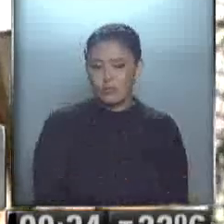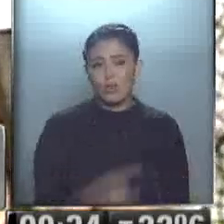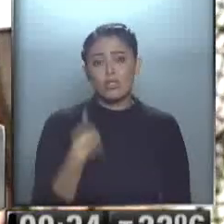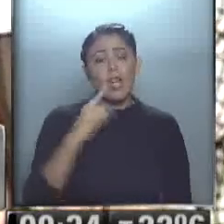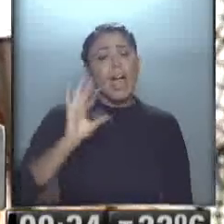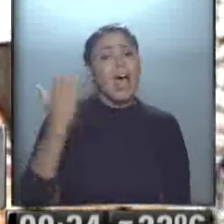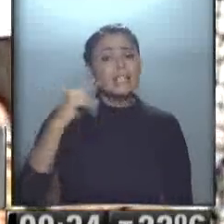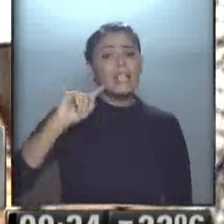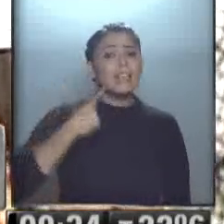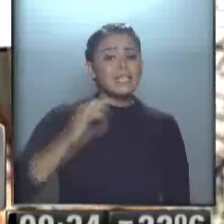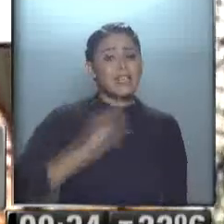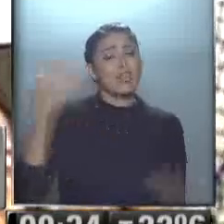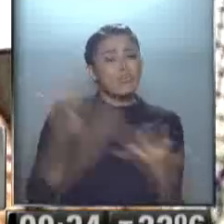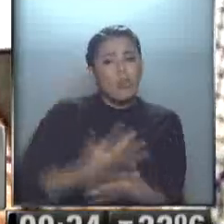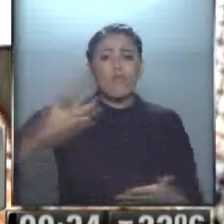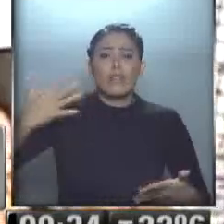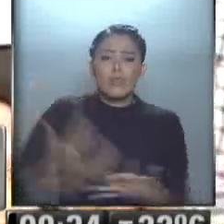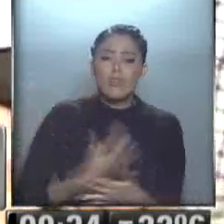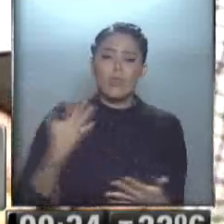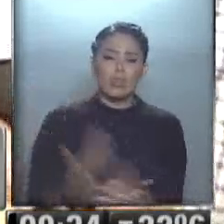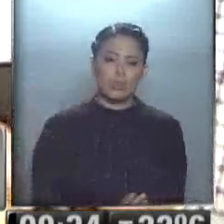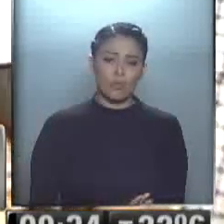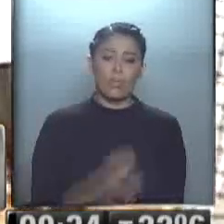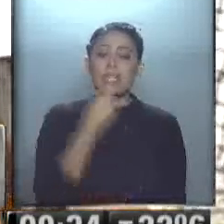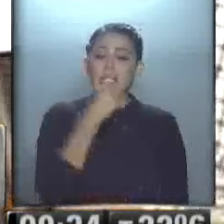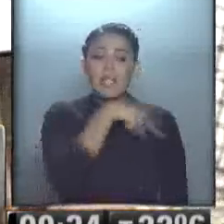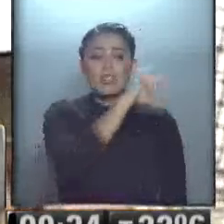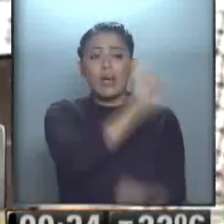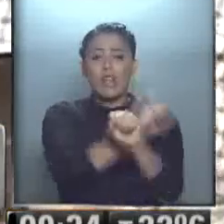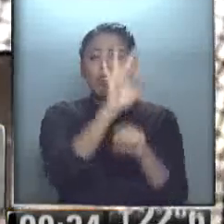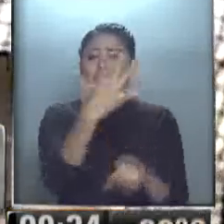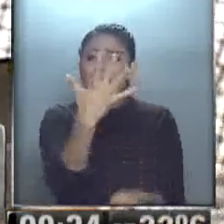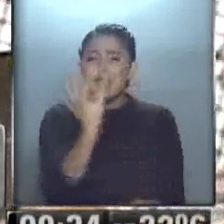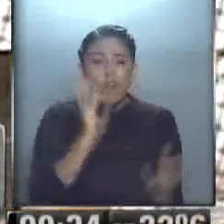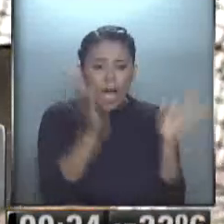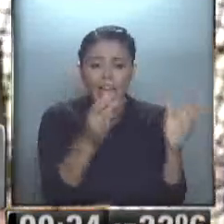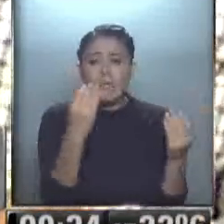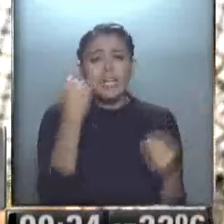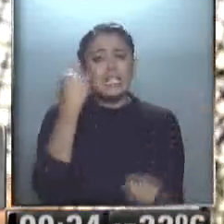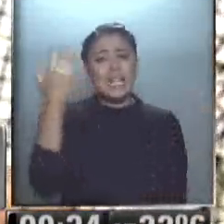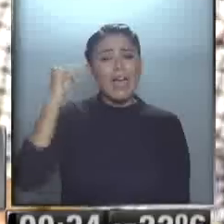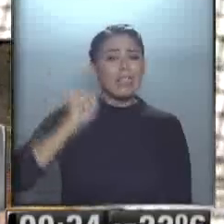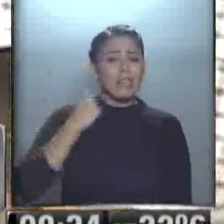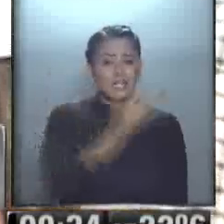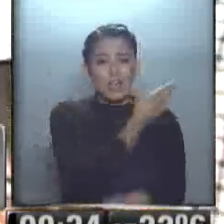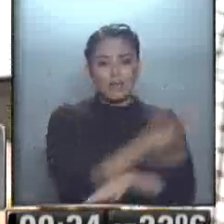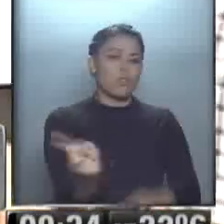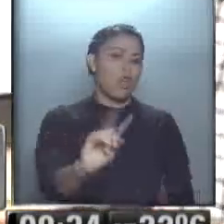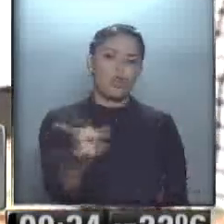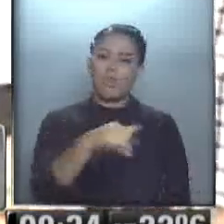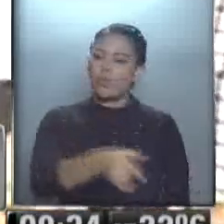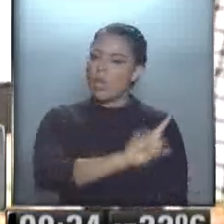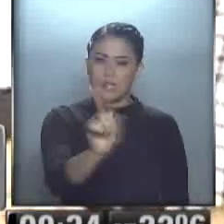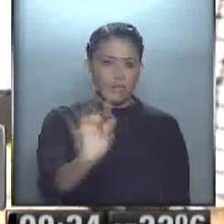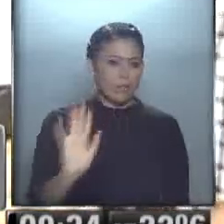hace 13 que venimos sufriendo. Y que vayan a la cárcel 5 años porque ya pasaron 13, no, de ninguna manera, yo